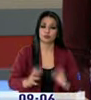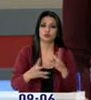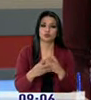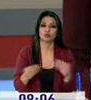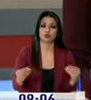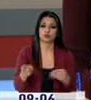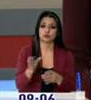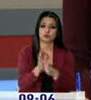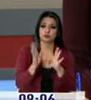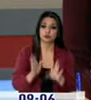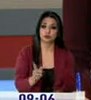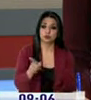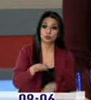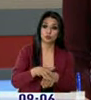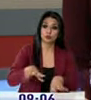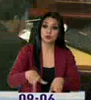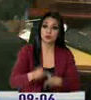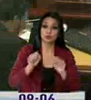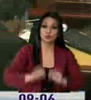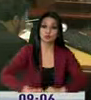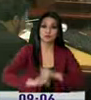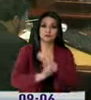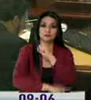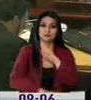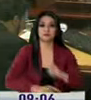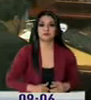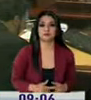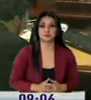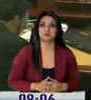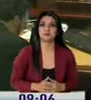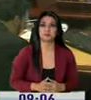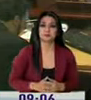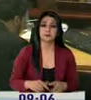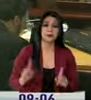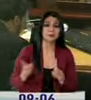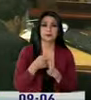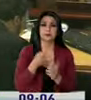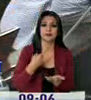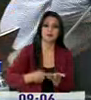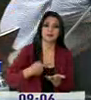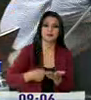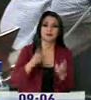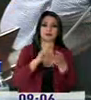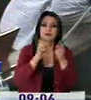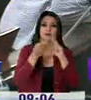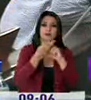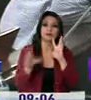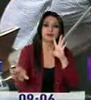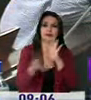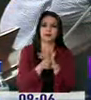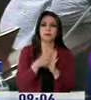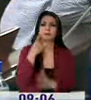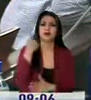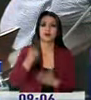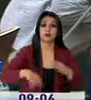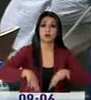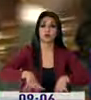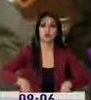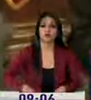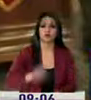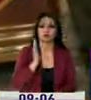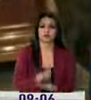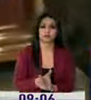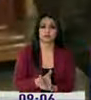eficaz contra funcionarios acusados de corrupción. Es el primer debate de las reformas a varias leyes que buscan luchar contra la